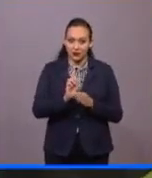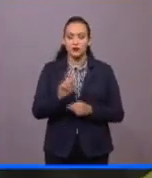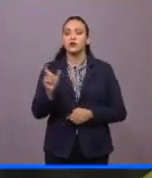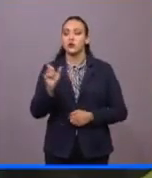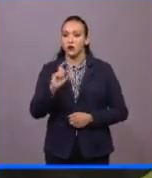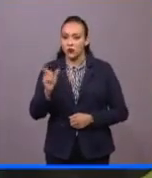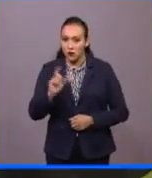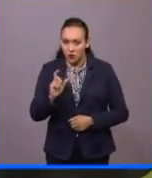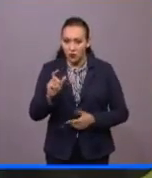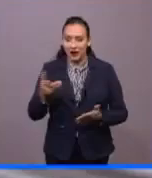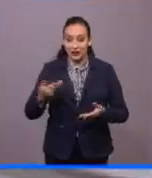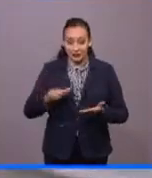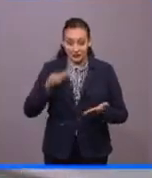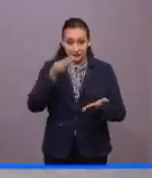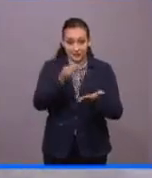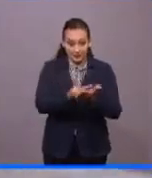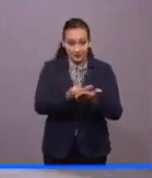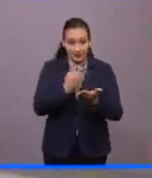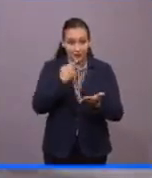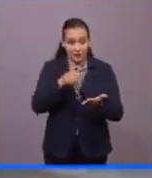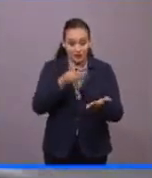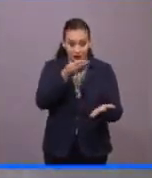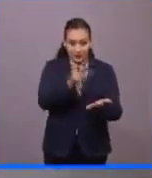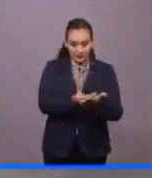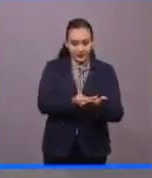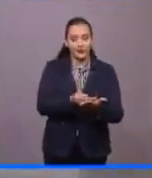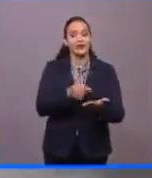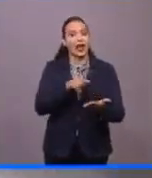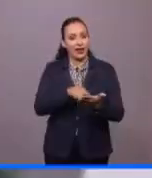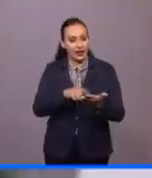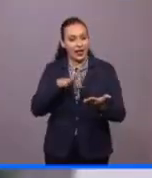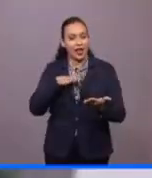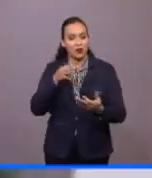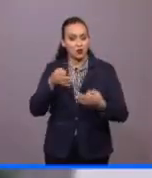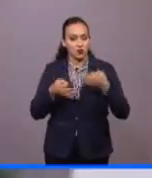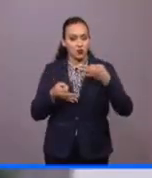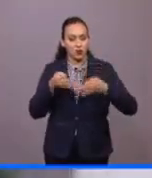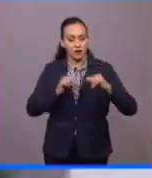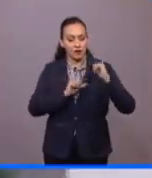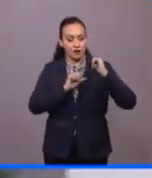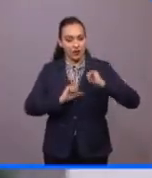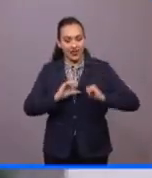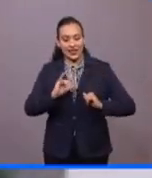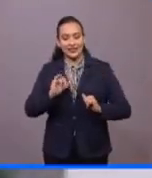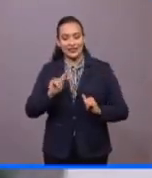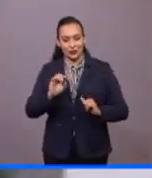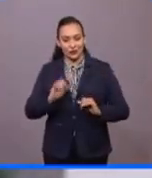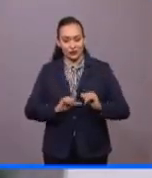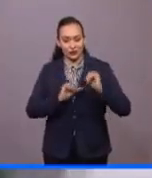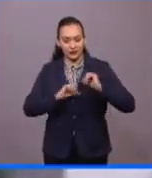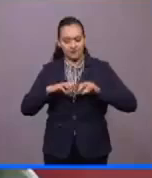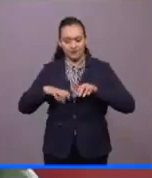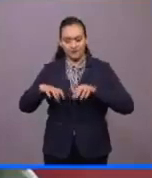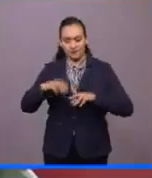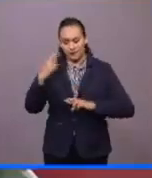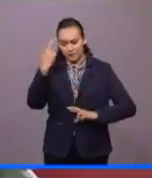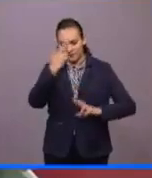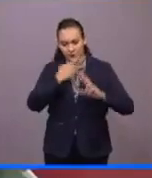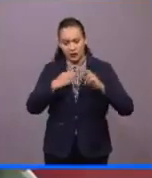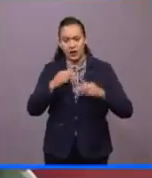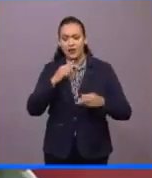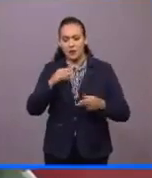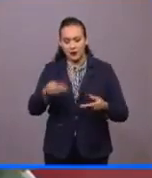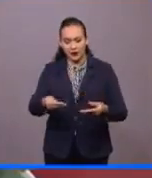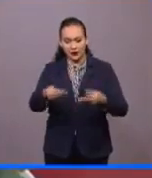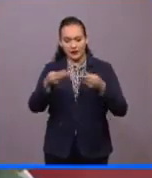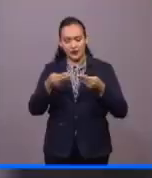se ejerza esta acción estará involucrado un tribunal colegiado de circuito que habría resuelto el amparo directo que